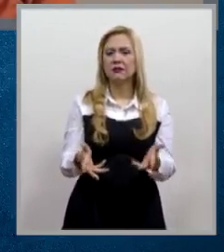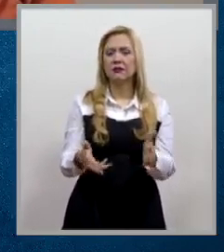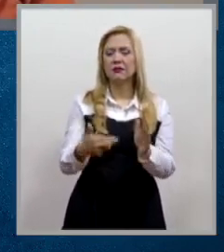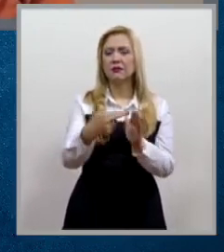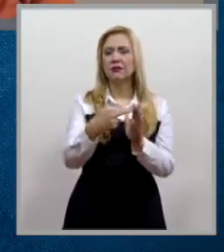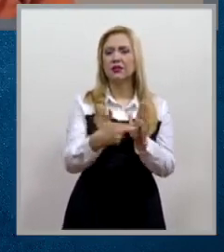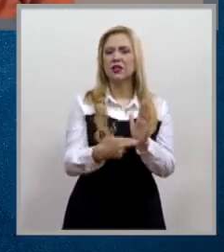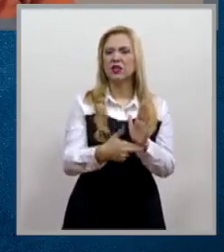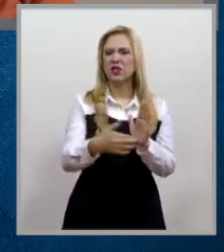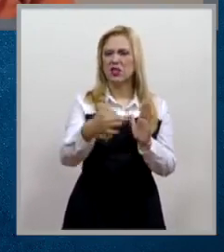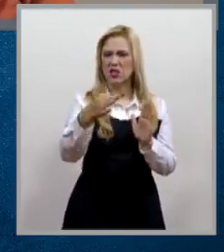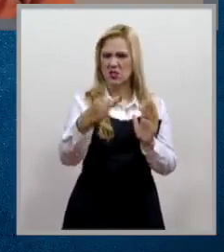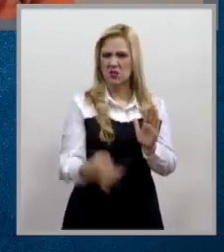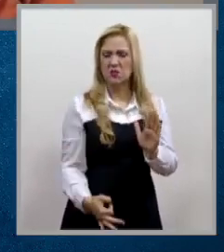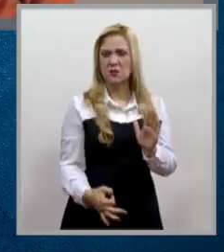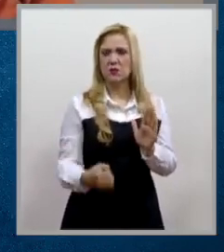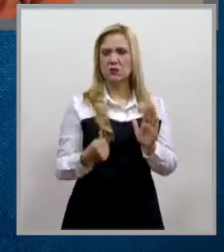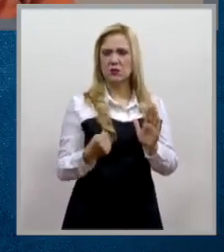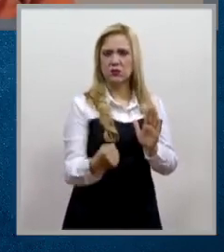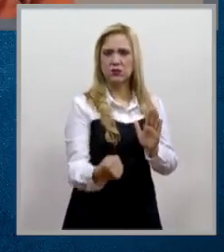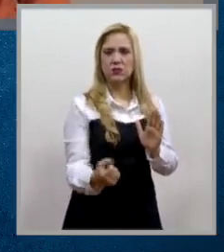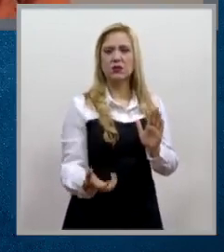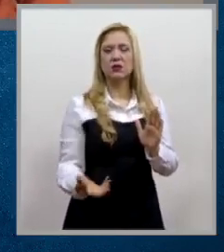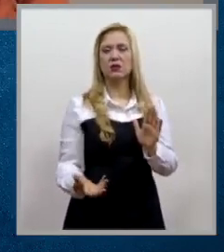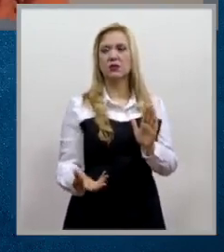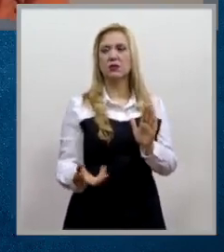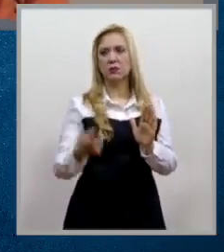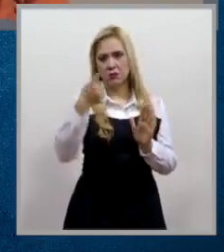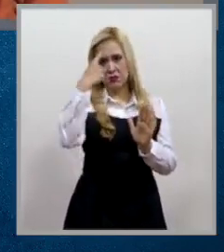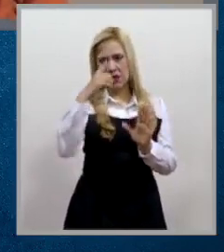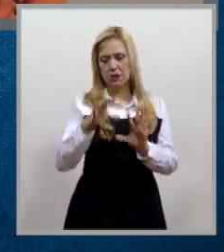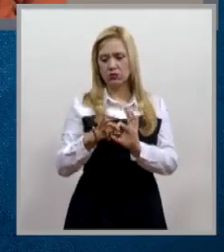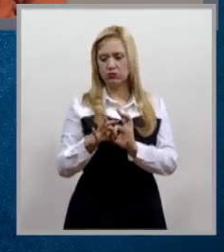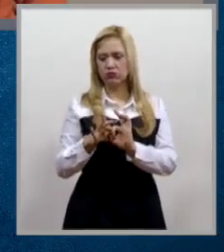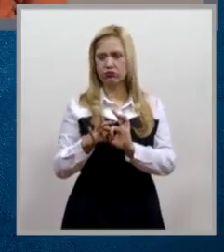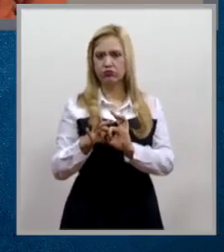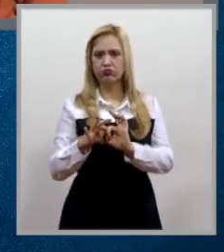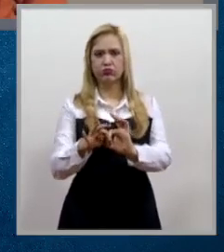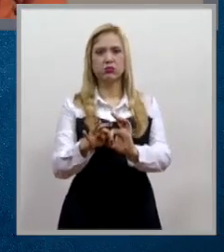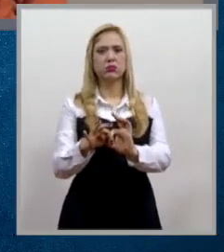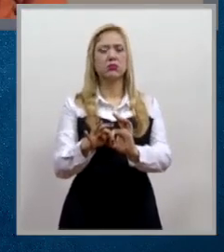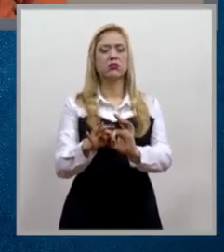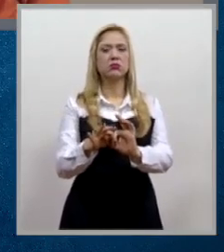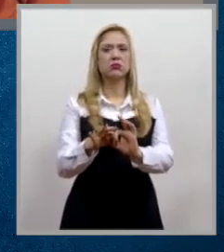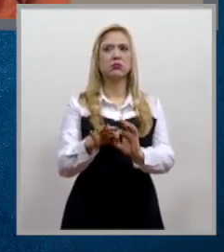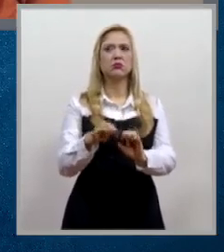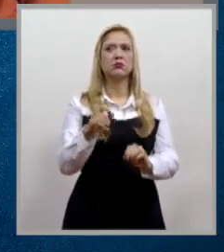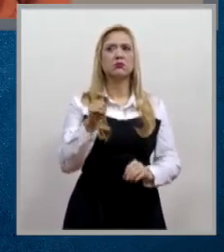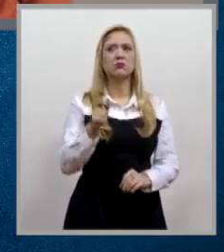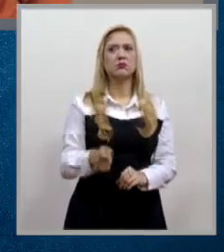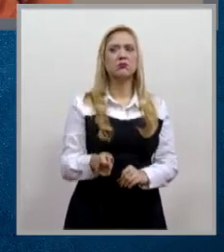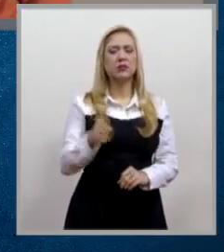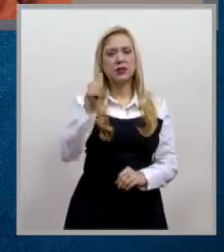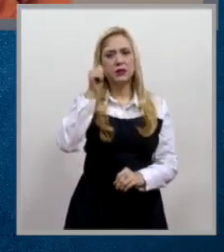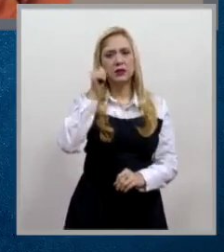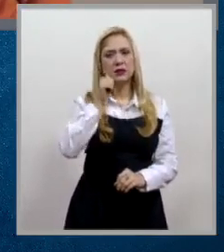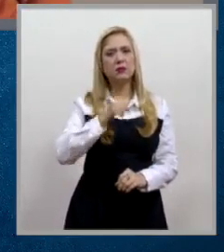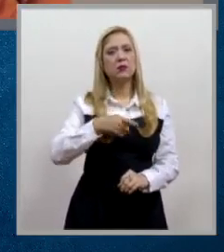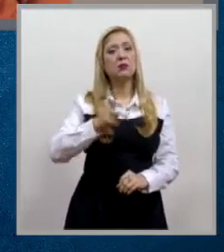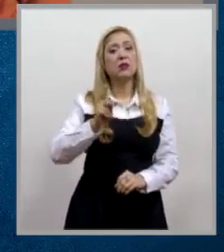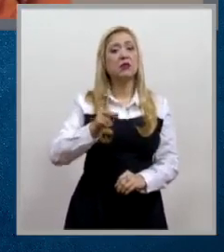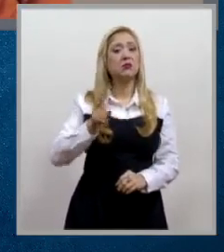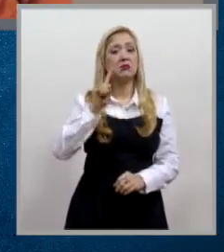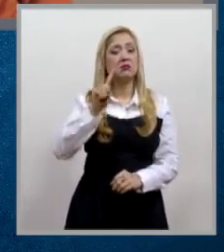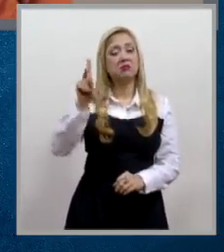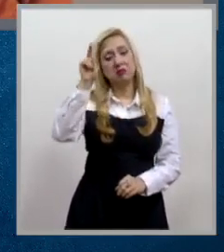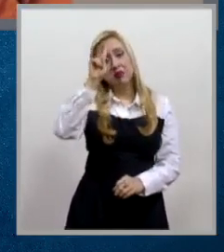normativo sólido y la realidad que no va de la mano y infelizmente es siempre peor.